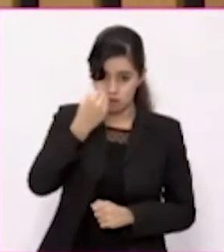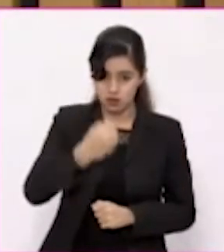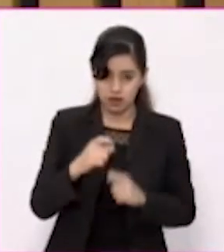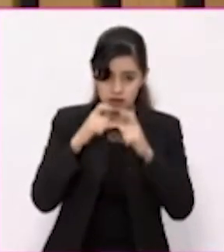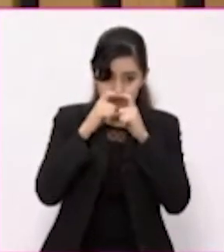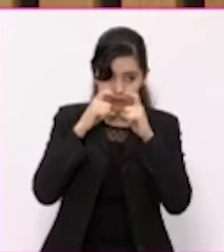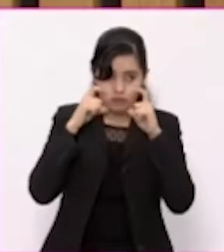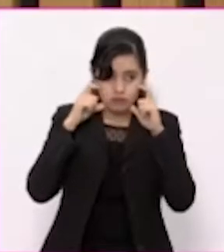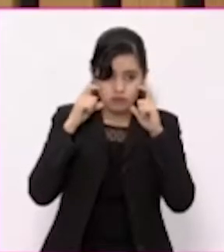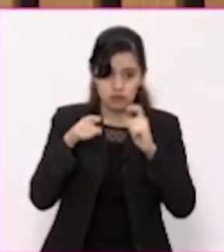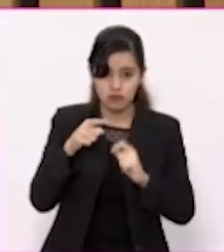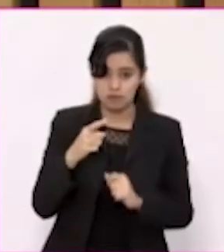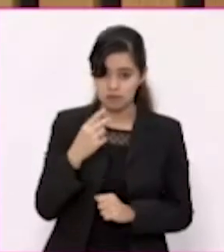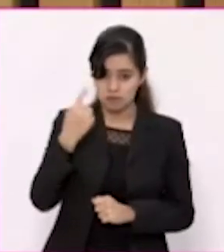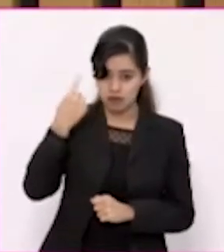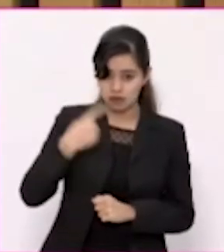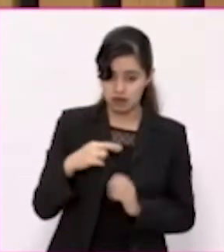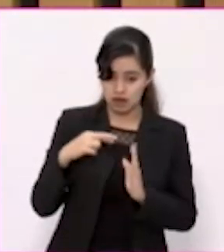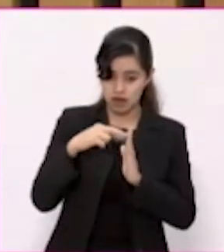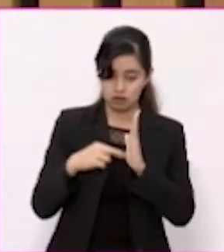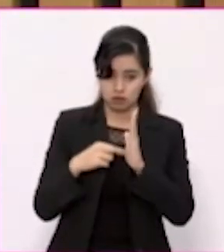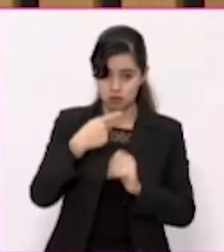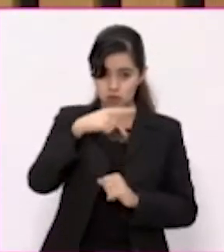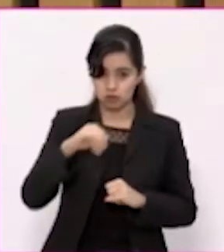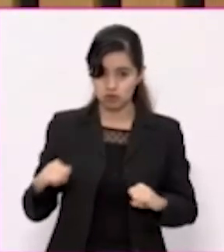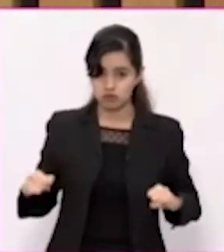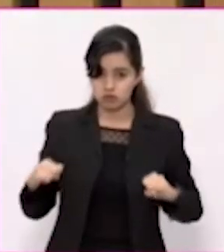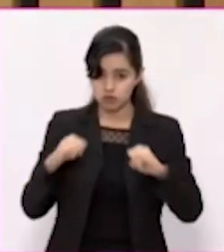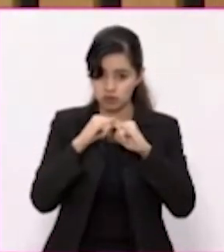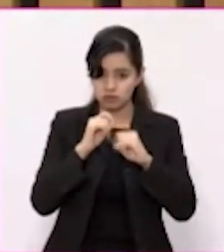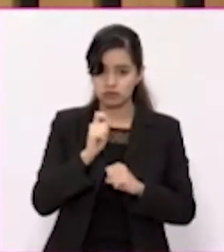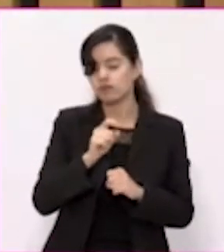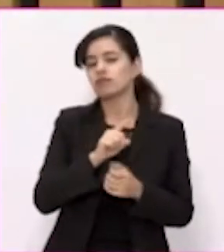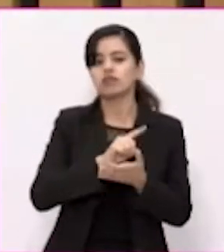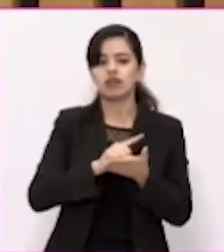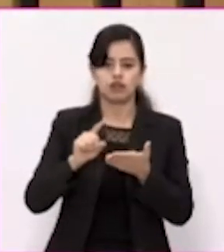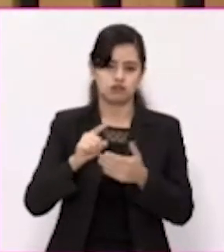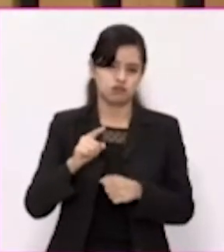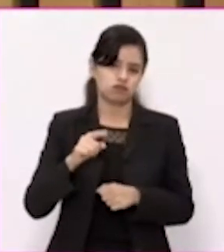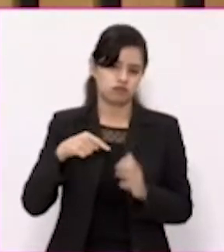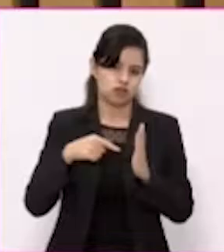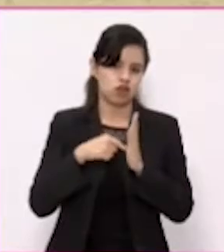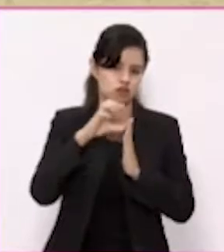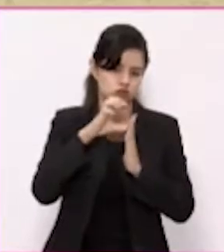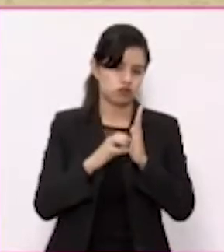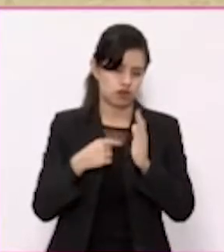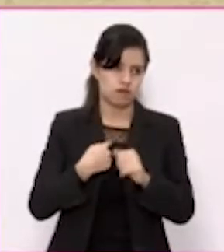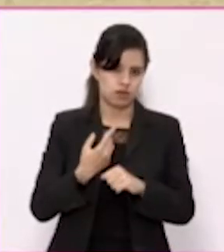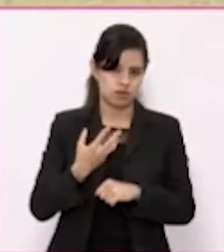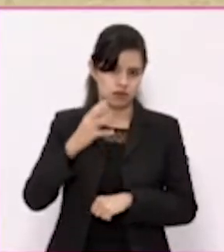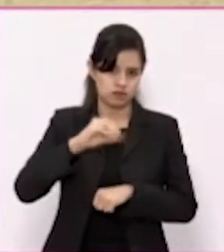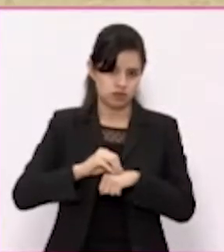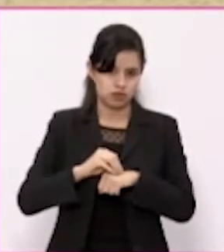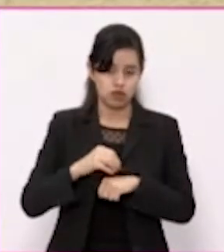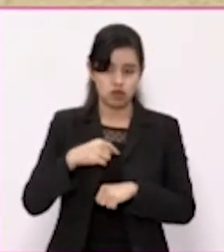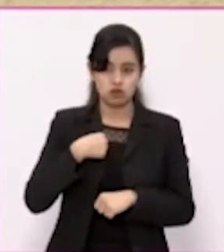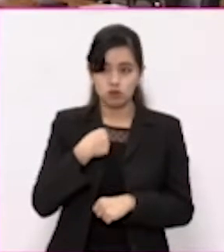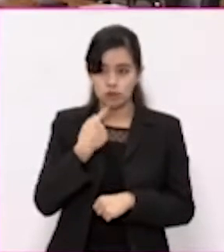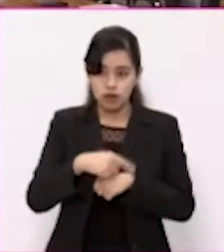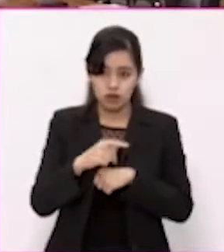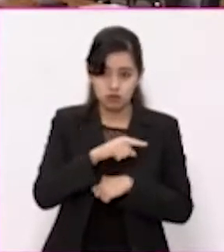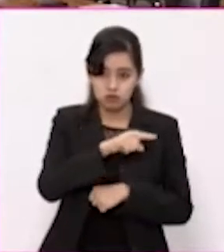usted no me puede imponer un reglamento de su institución sobre un derecho garantizado por la Constitución. No estoy poniendo en riesgo